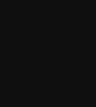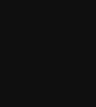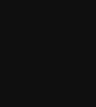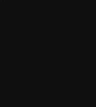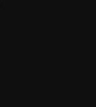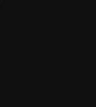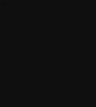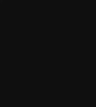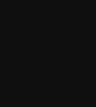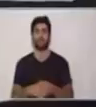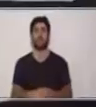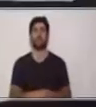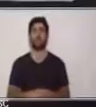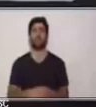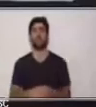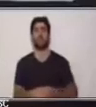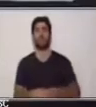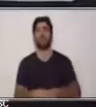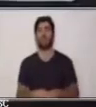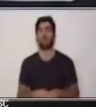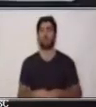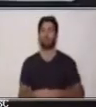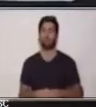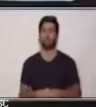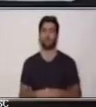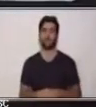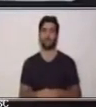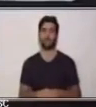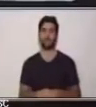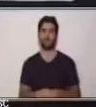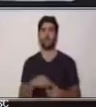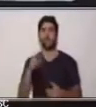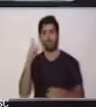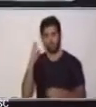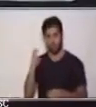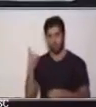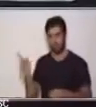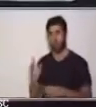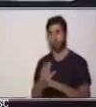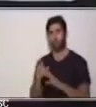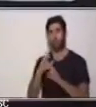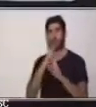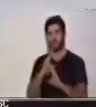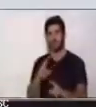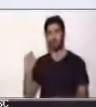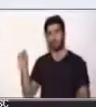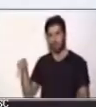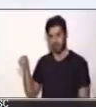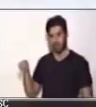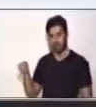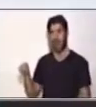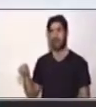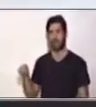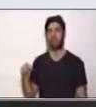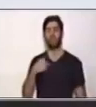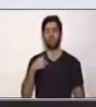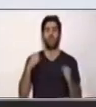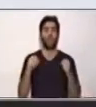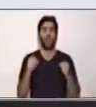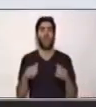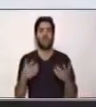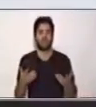mi planteamiento. Y por ende, voy a tener una respuesta. ¿Qué voy a hacer yo con mi